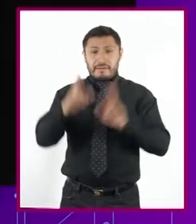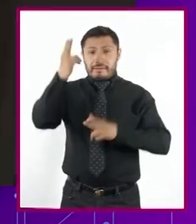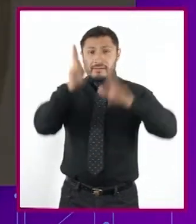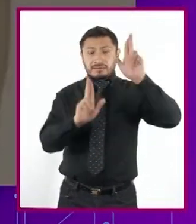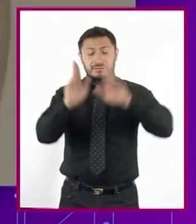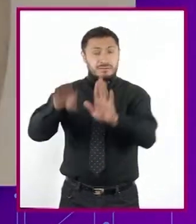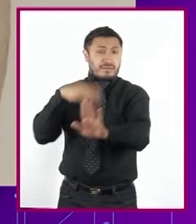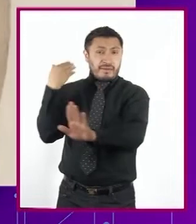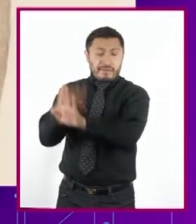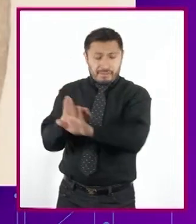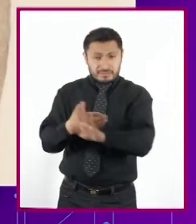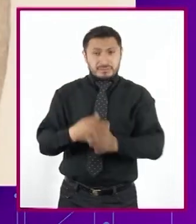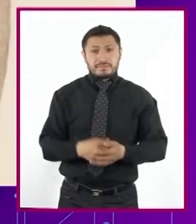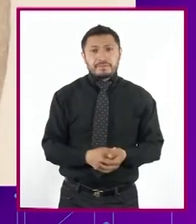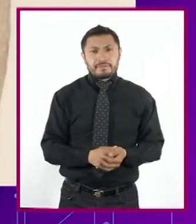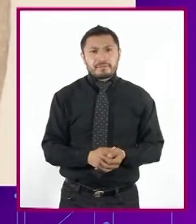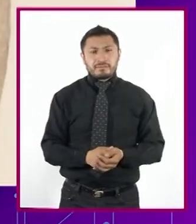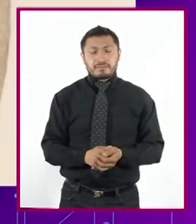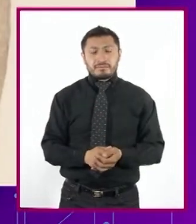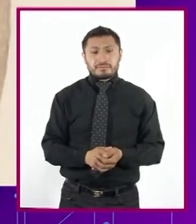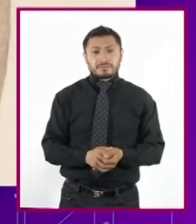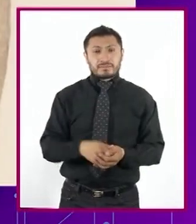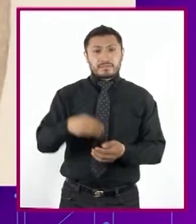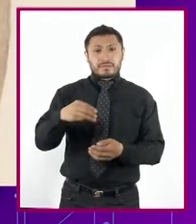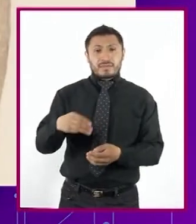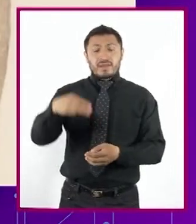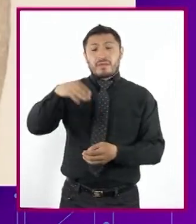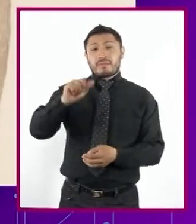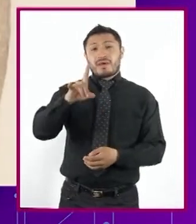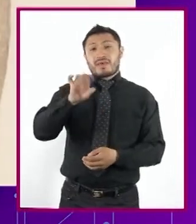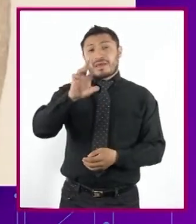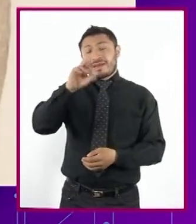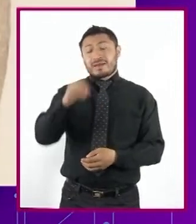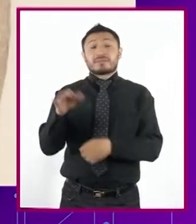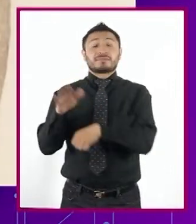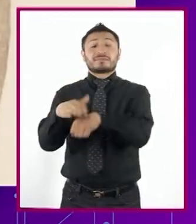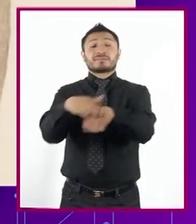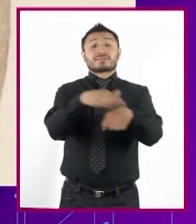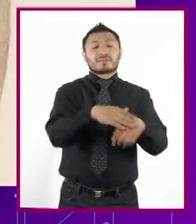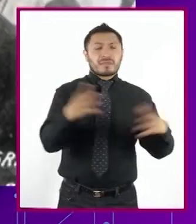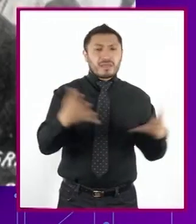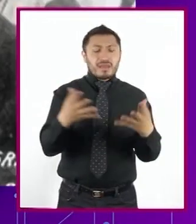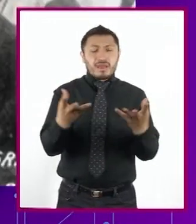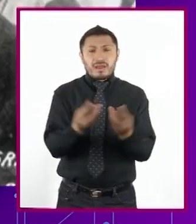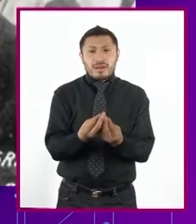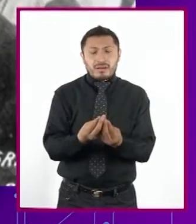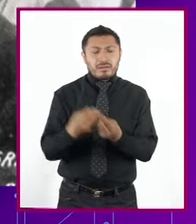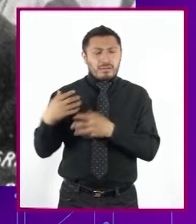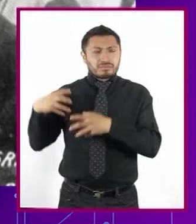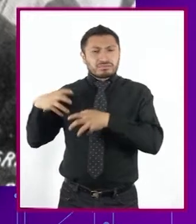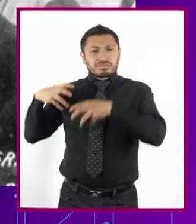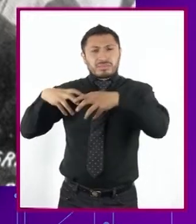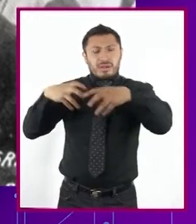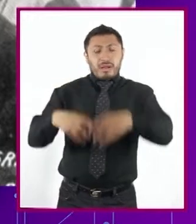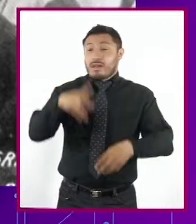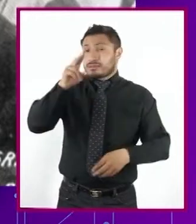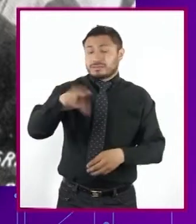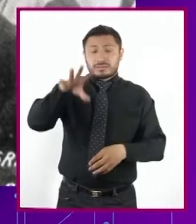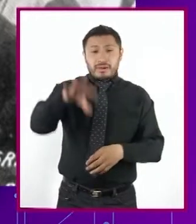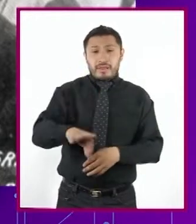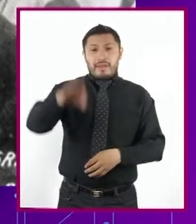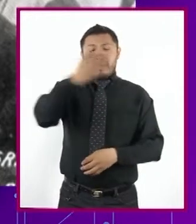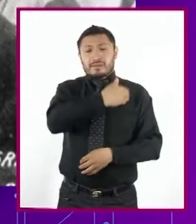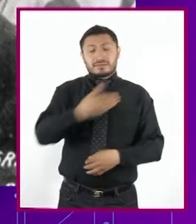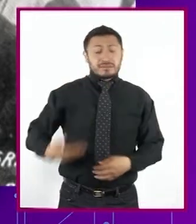los opositores. Madero convocó a construir un movimiento político antirreeleccionista de alcances